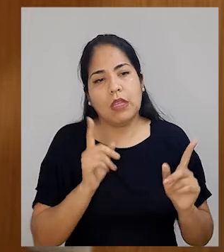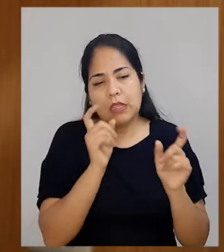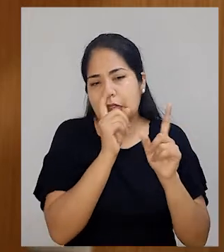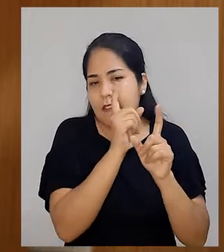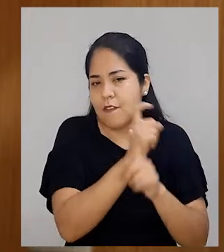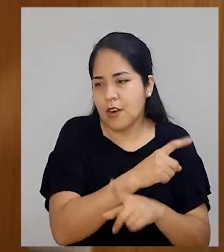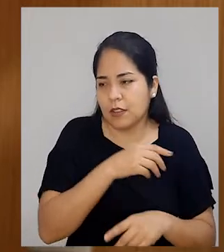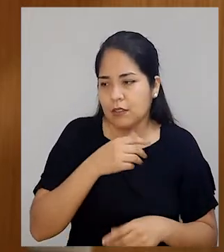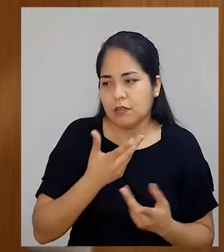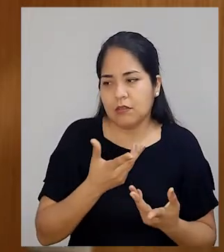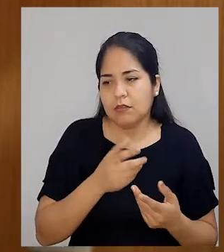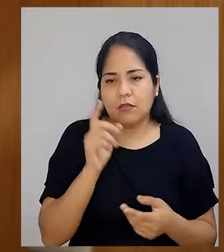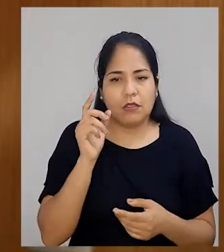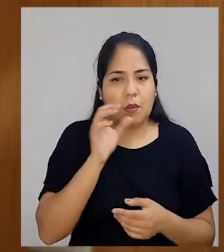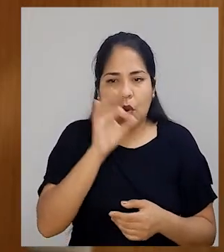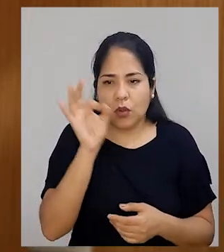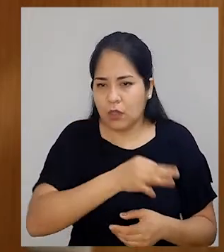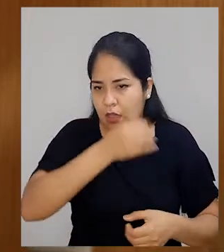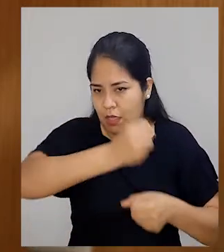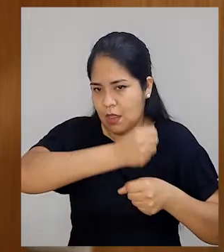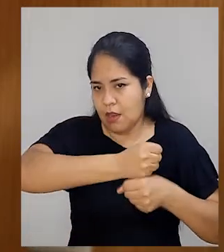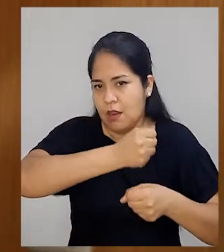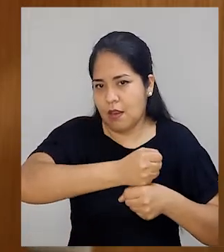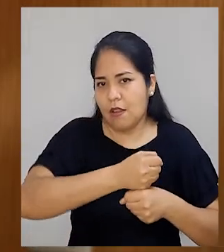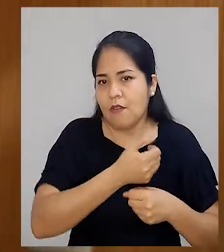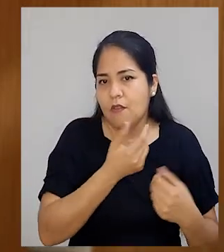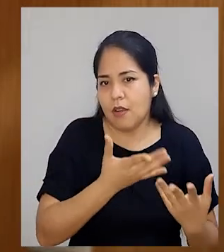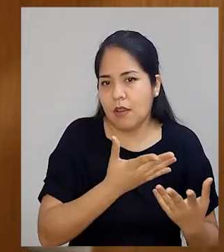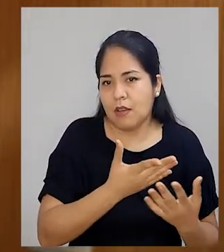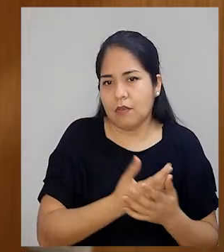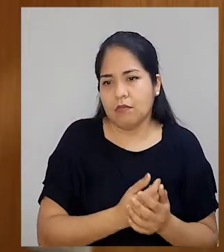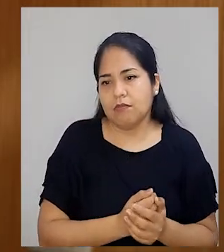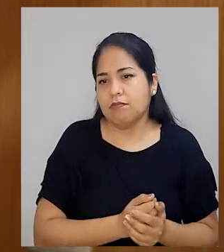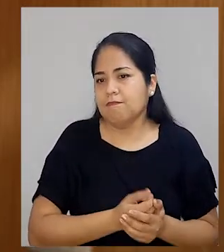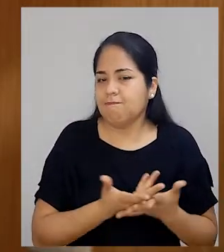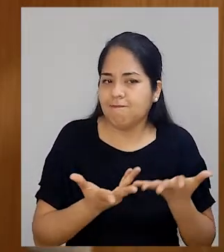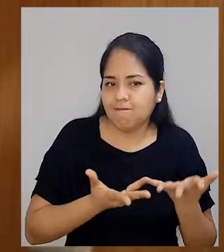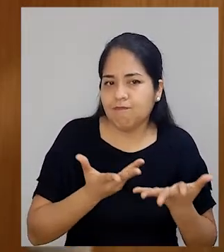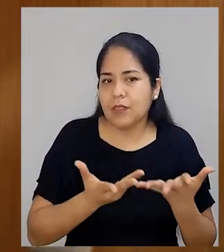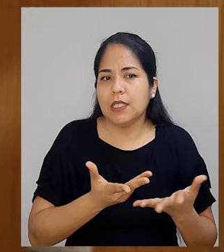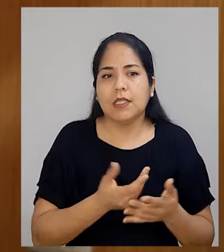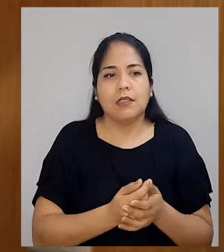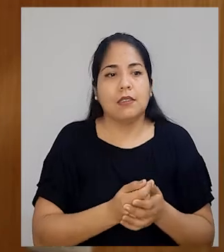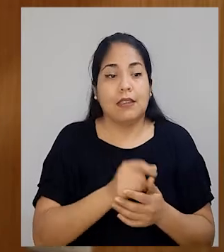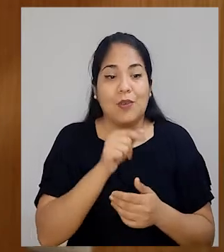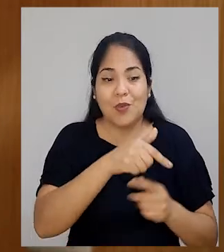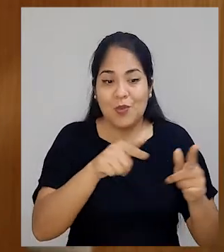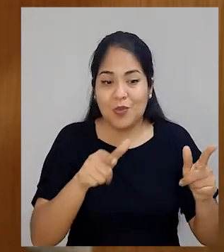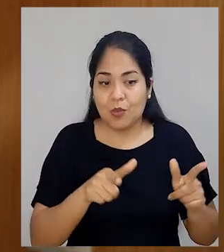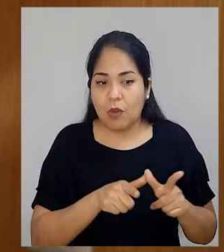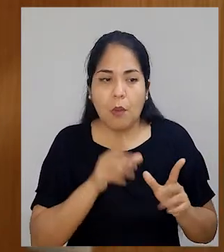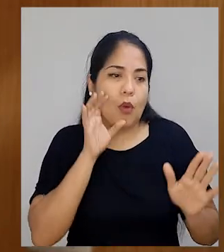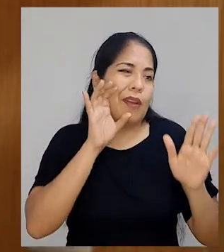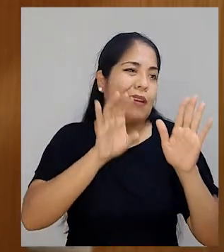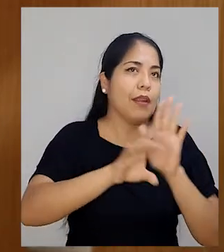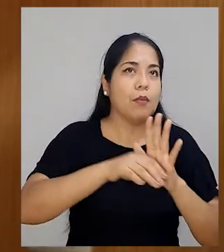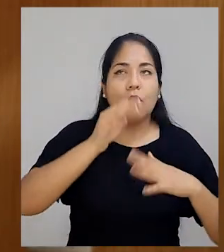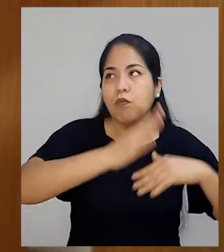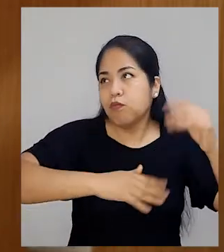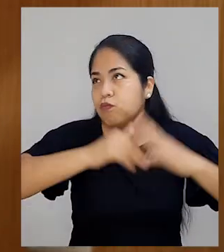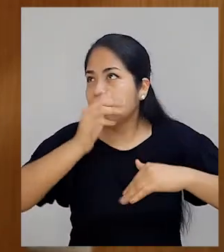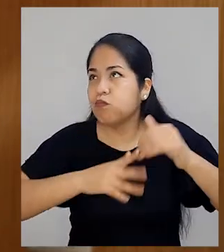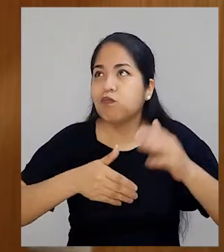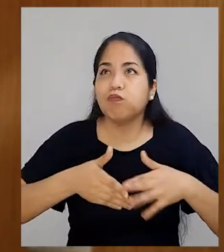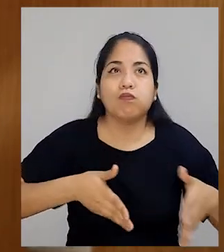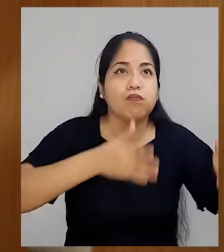riesgo, le va a resultar más complicado que pueda cumplir con la cuota, por lo menos en cuanto a los puestos que realizan directamente la actividad de riesgo, ¿no?